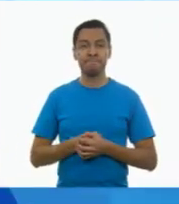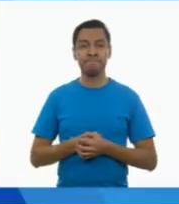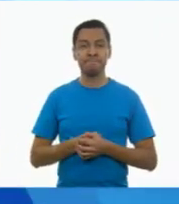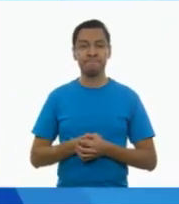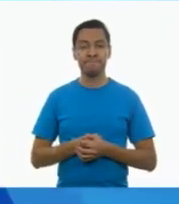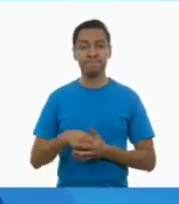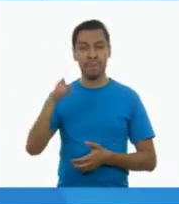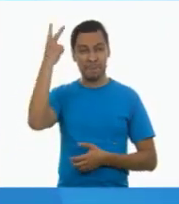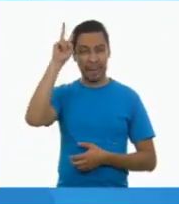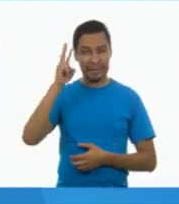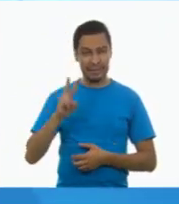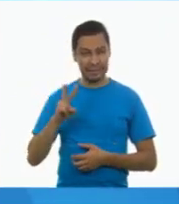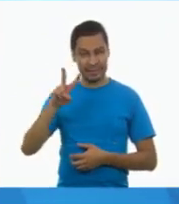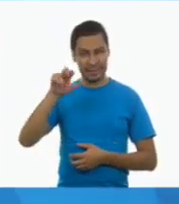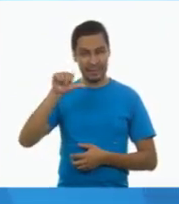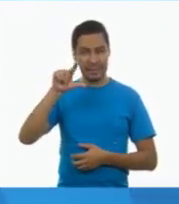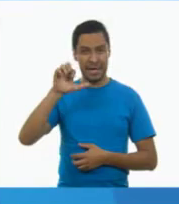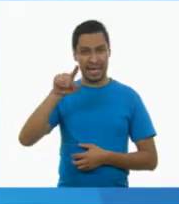Valentina.